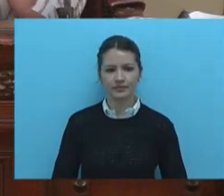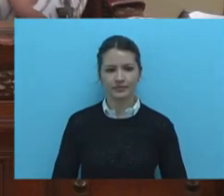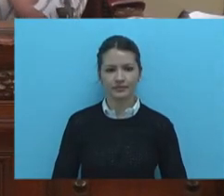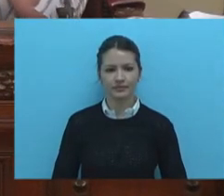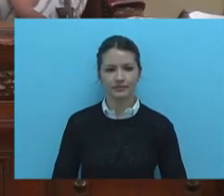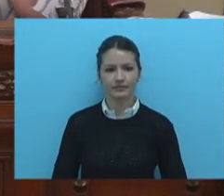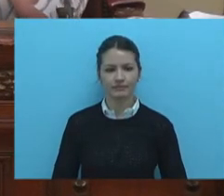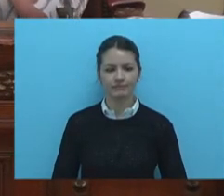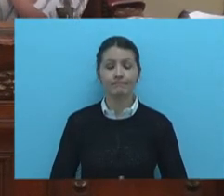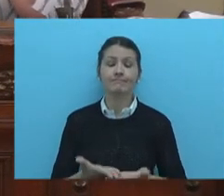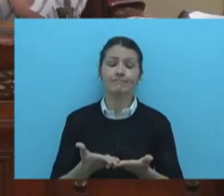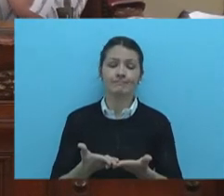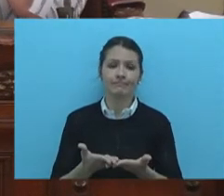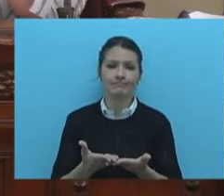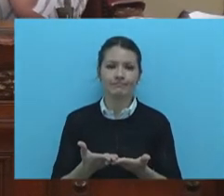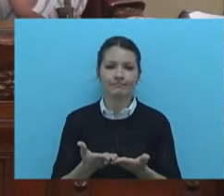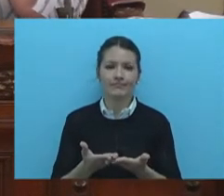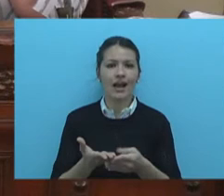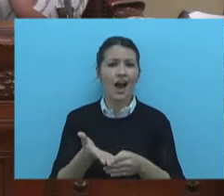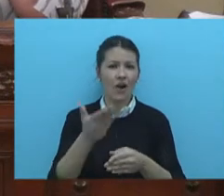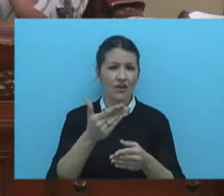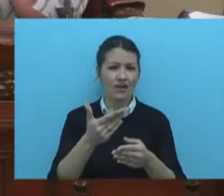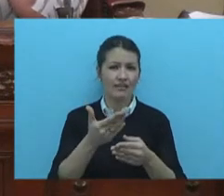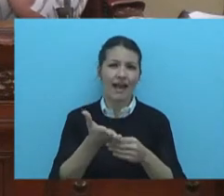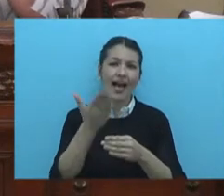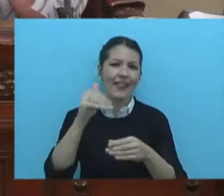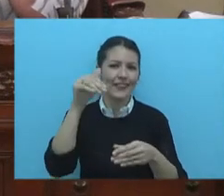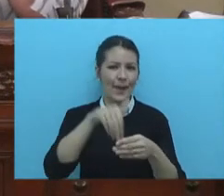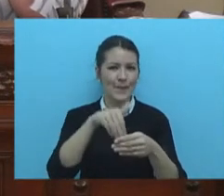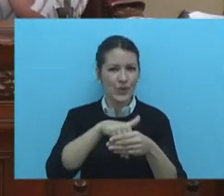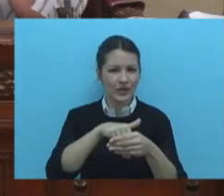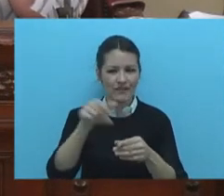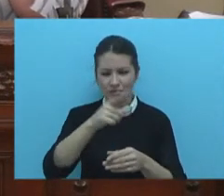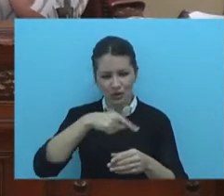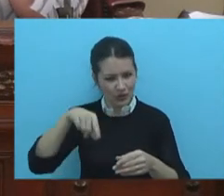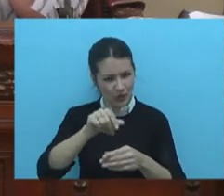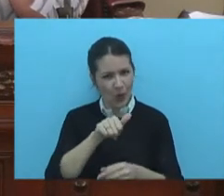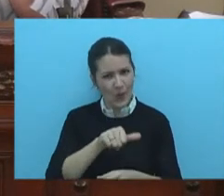Lamentablemente no anda el sistema informático con el cual votamos nosotros todos los jueves,